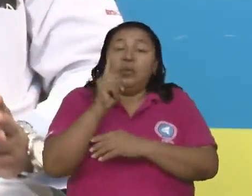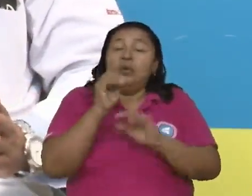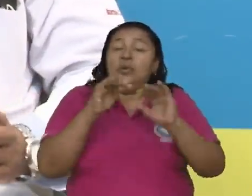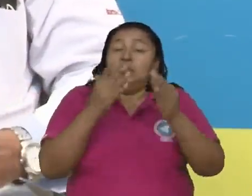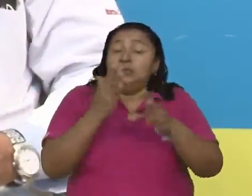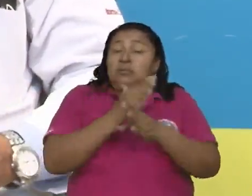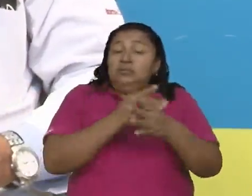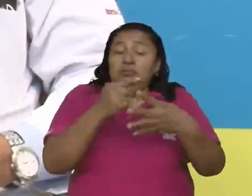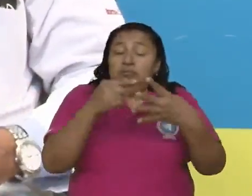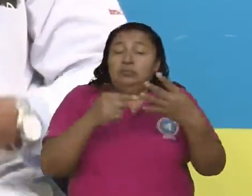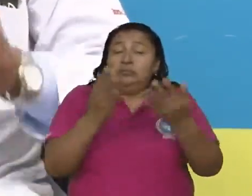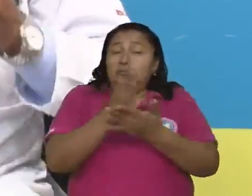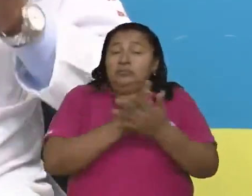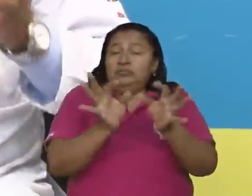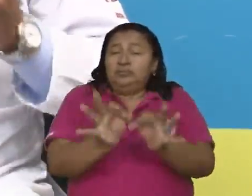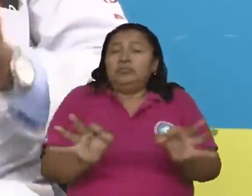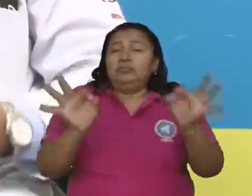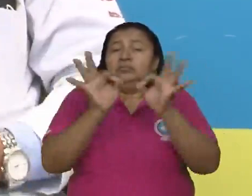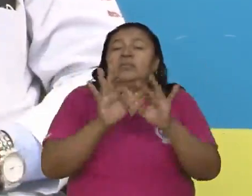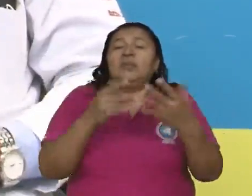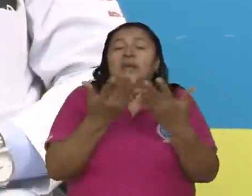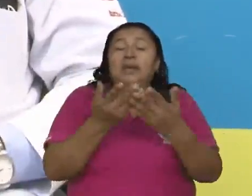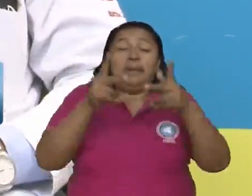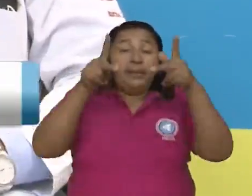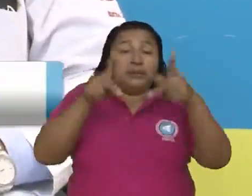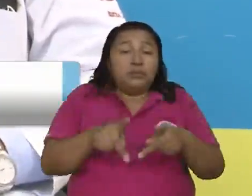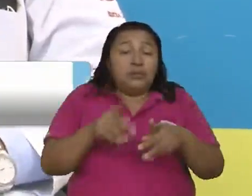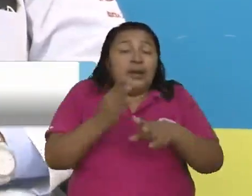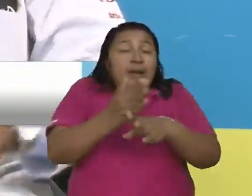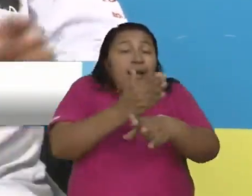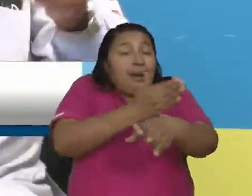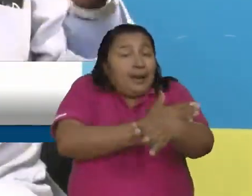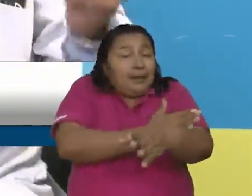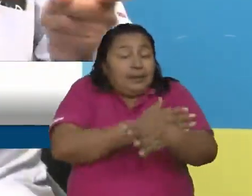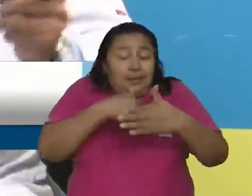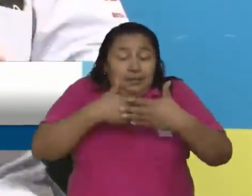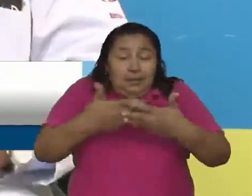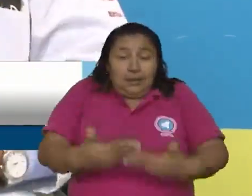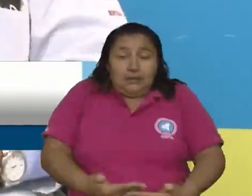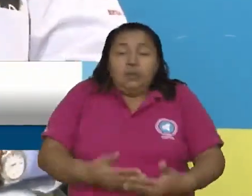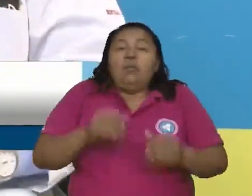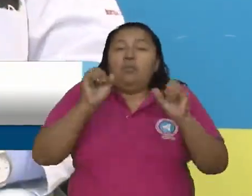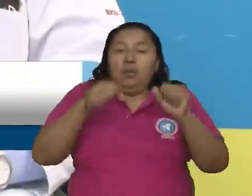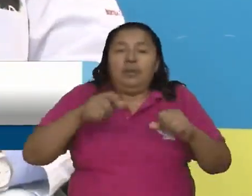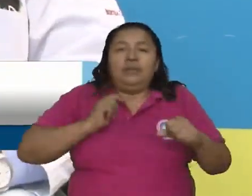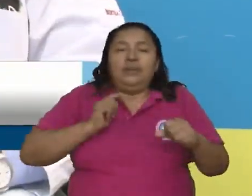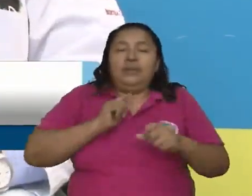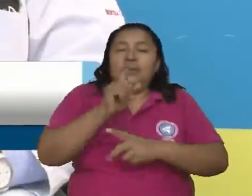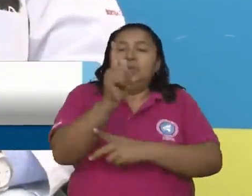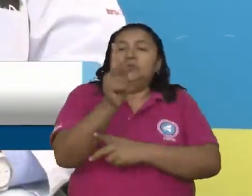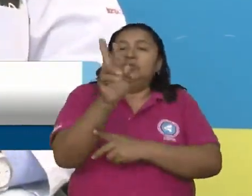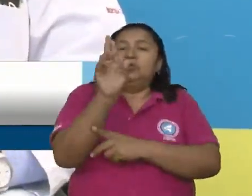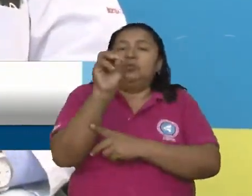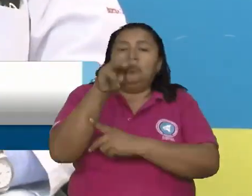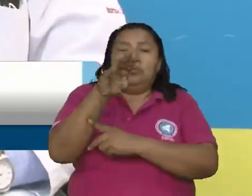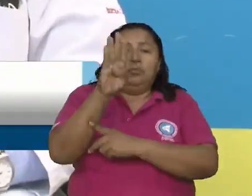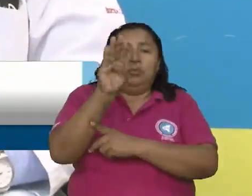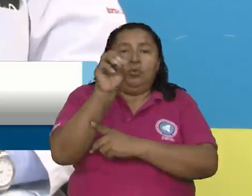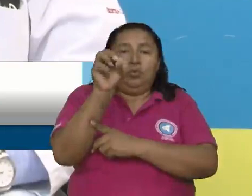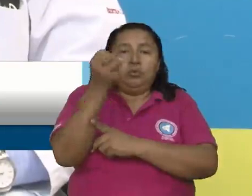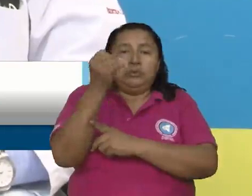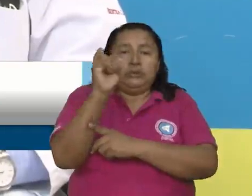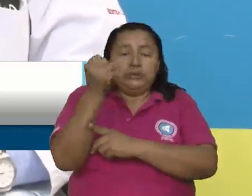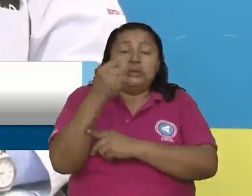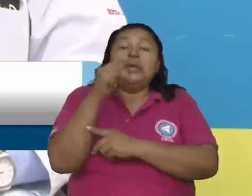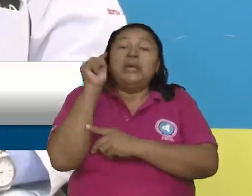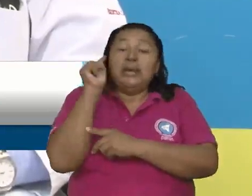factores más importantes es que la paciente, antes de salir embarazada, haya presentado un evento de trombosis venosa profunda. Eso es importante